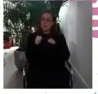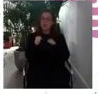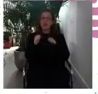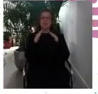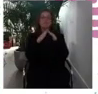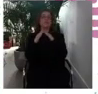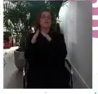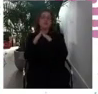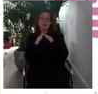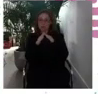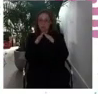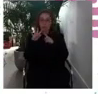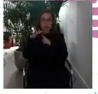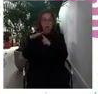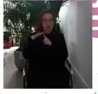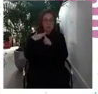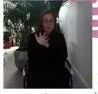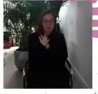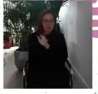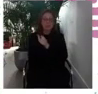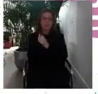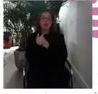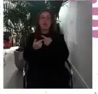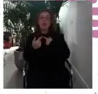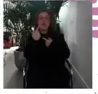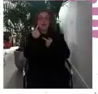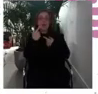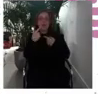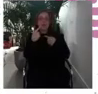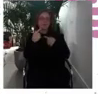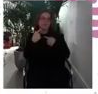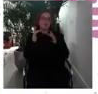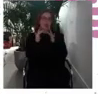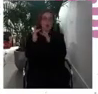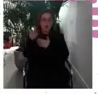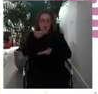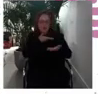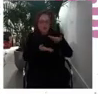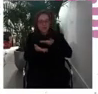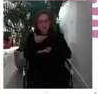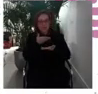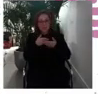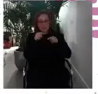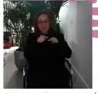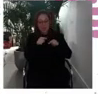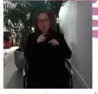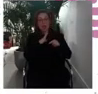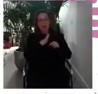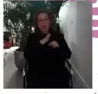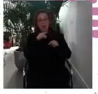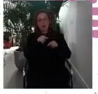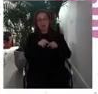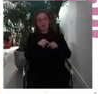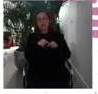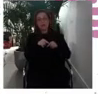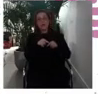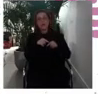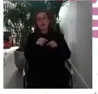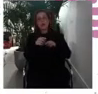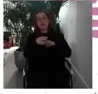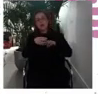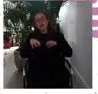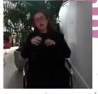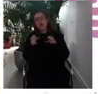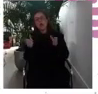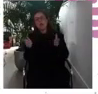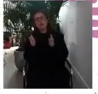Vivienda y Medio Ambiente, Convivencia, y dentro de esta última destacamos por su relevancia la Subcomisión